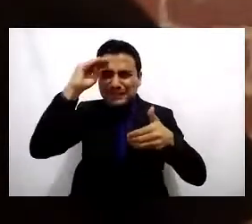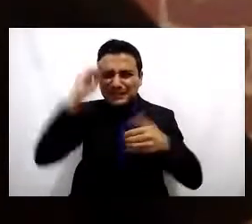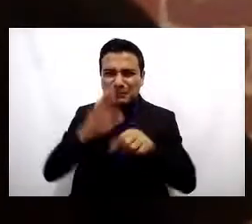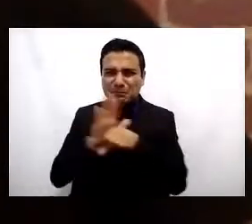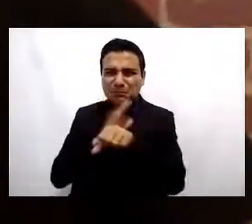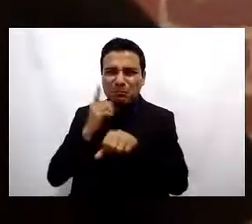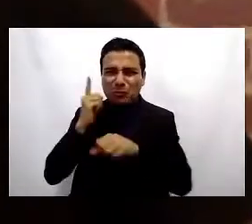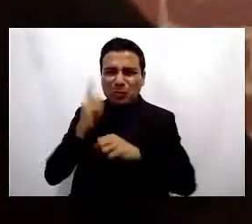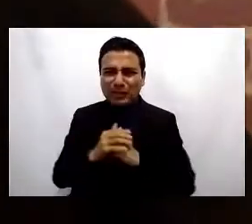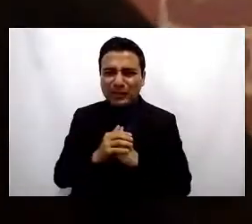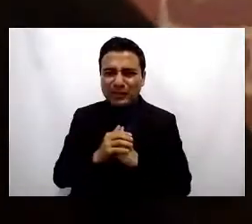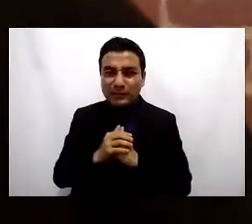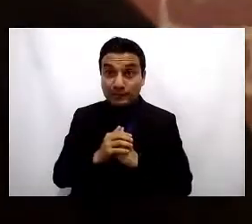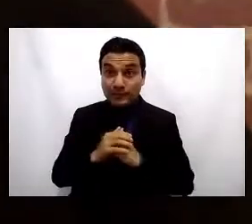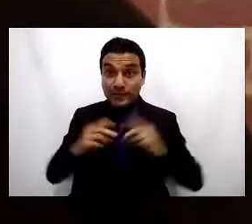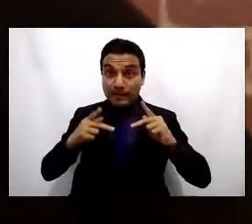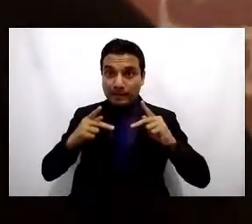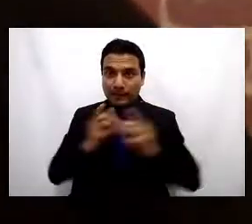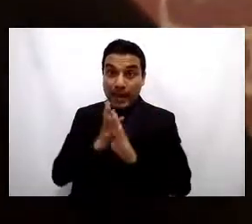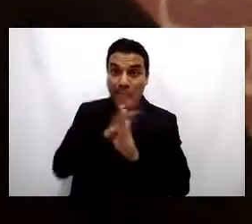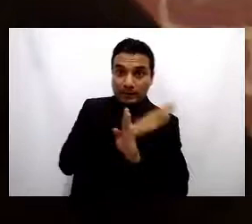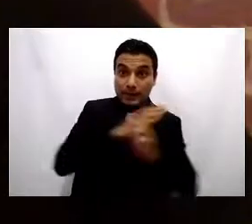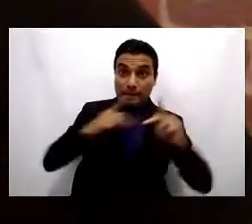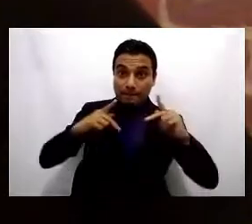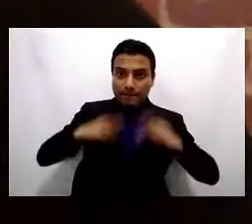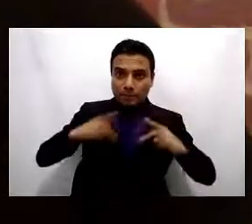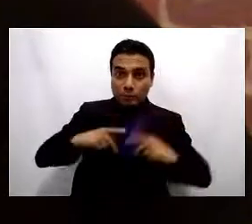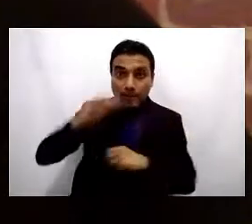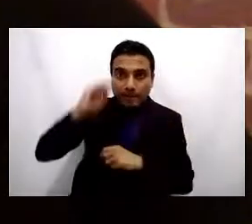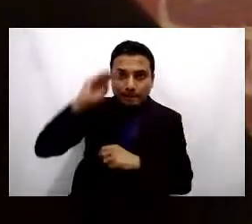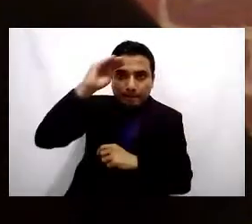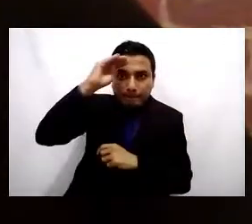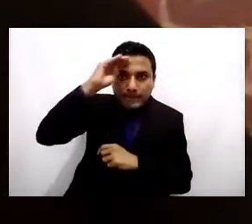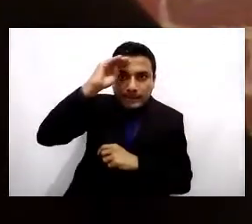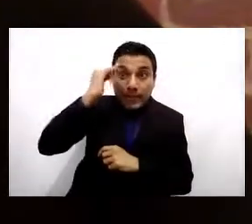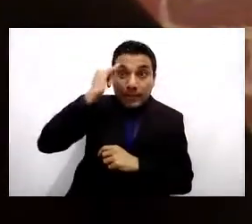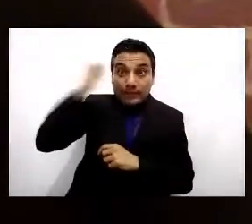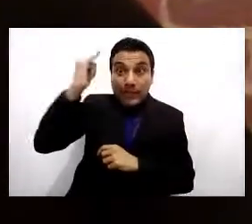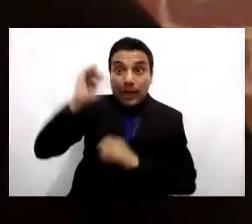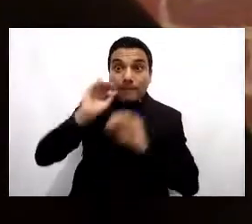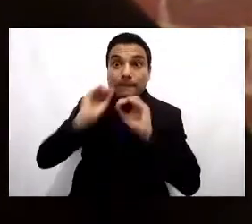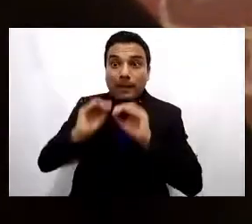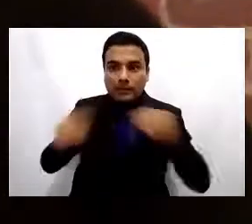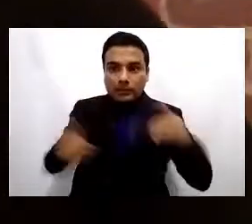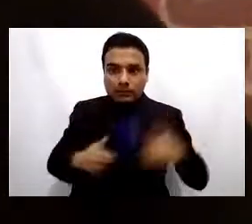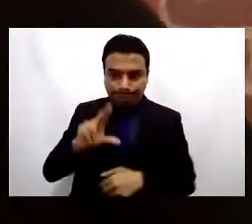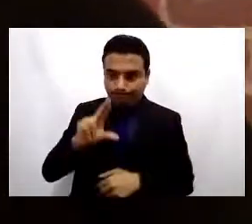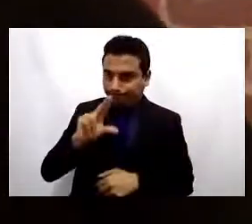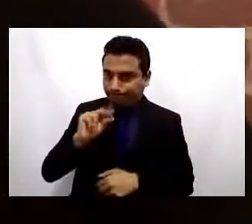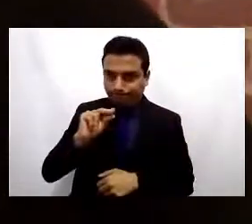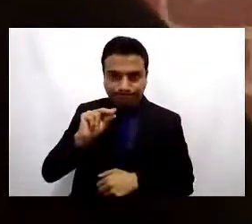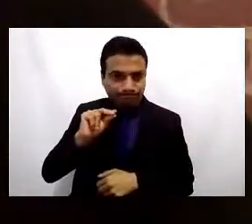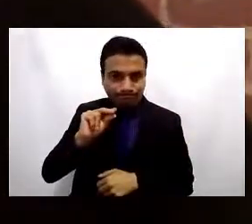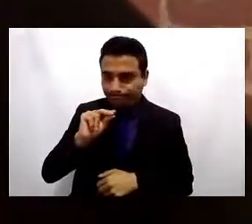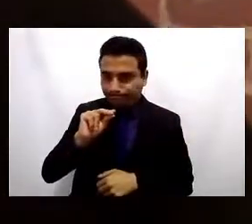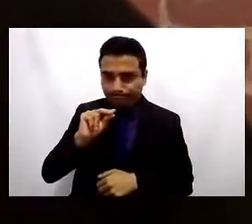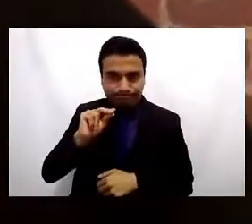de un pensamiento previo, traducido o convertido de norma o